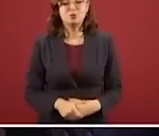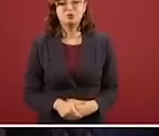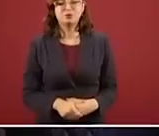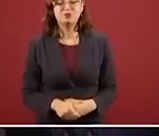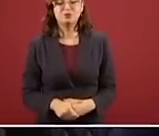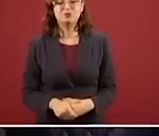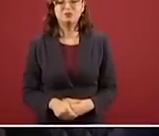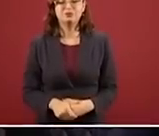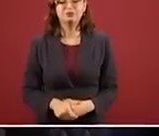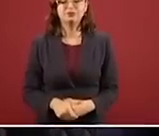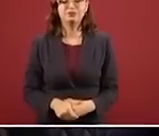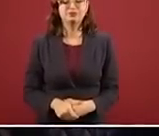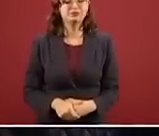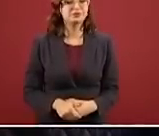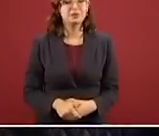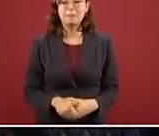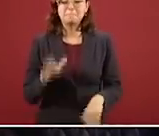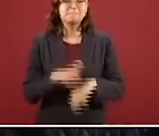¿Qué era lo principal?